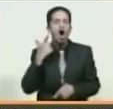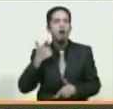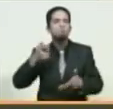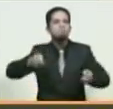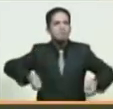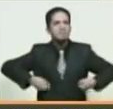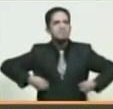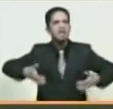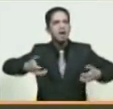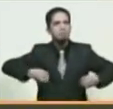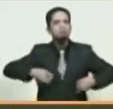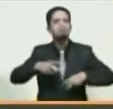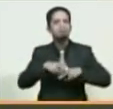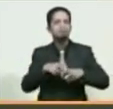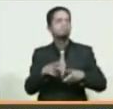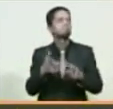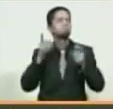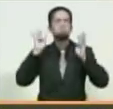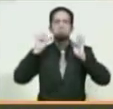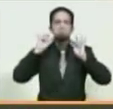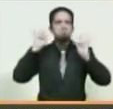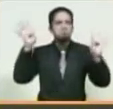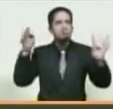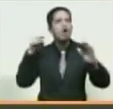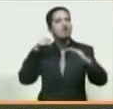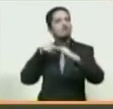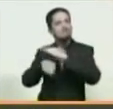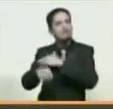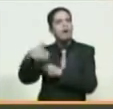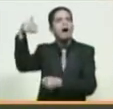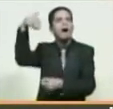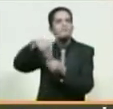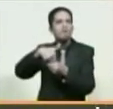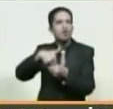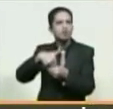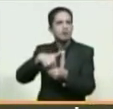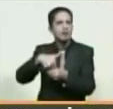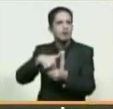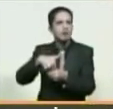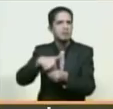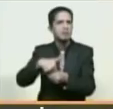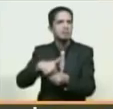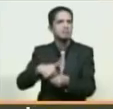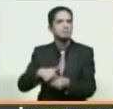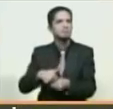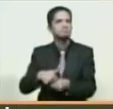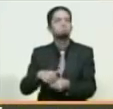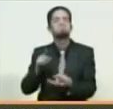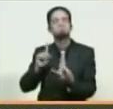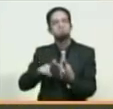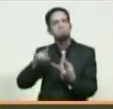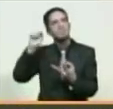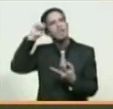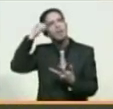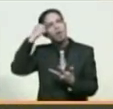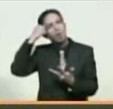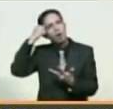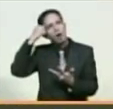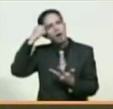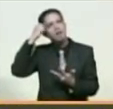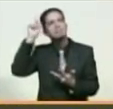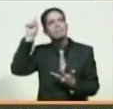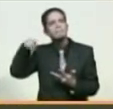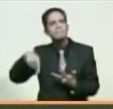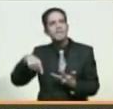se trasladó a los centros de votación para ejercer su derecho al voto. Nos acompañan las imágenes de